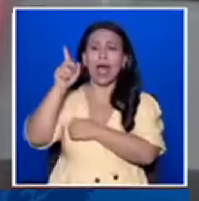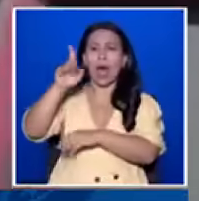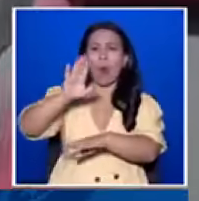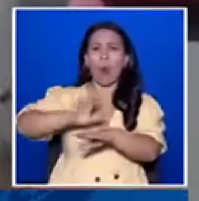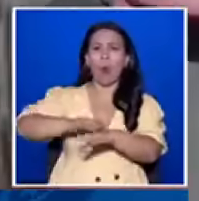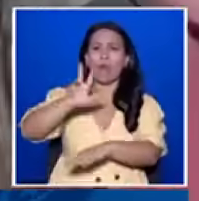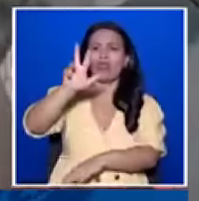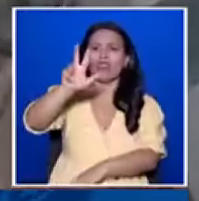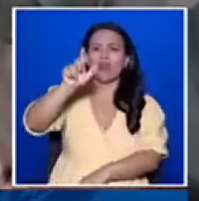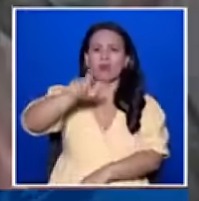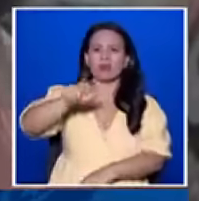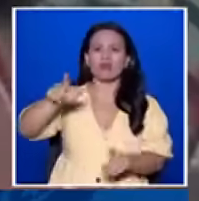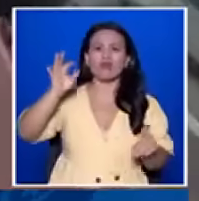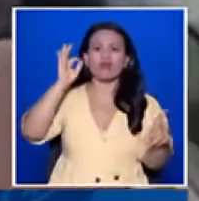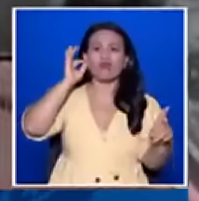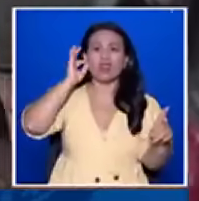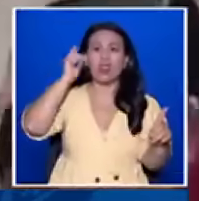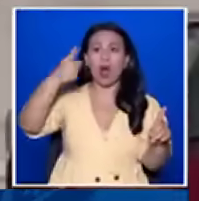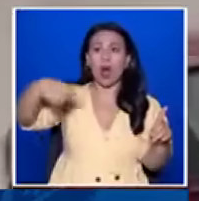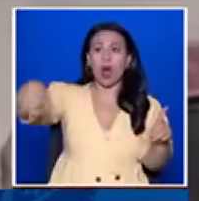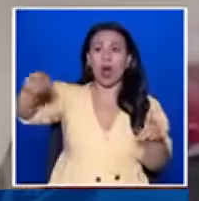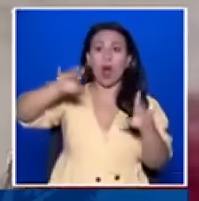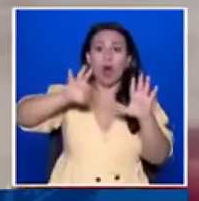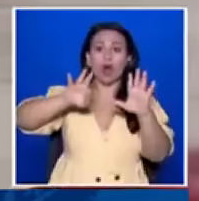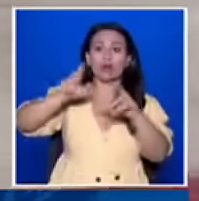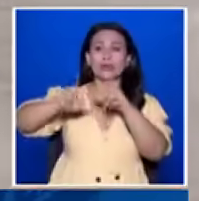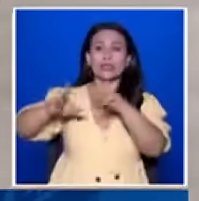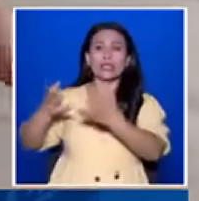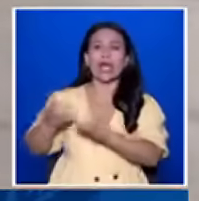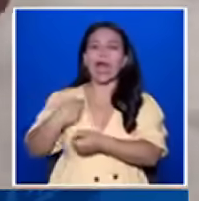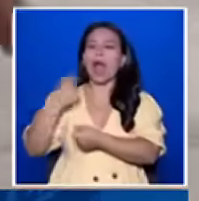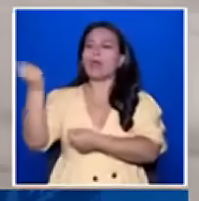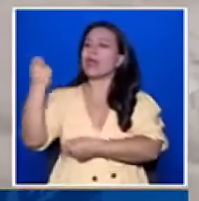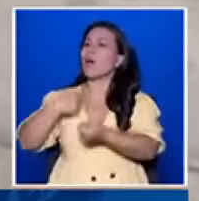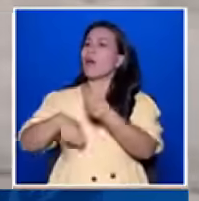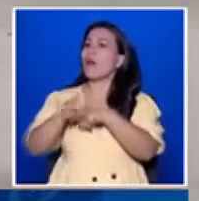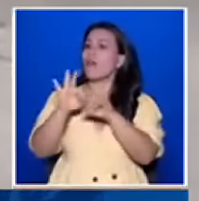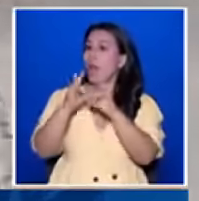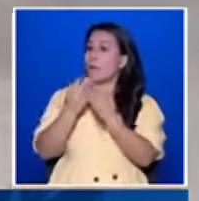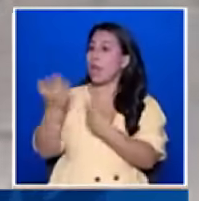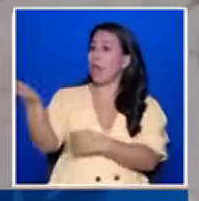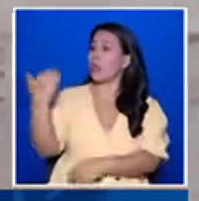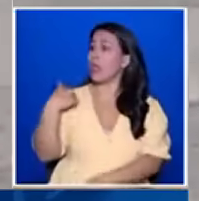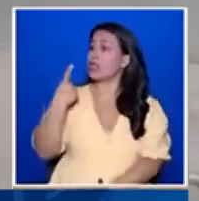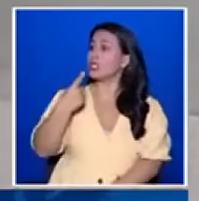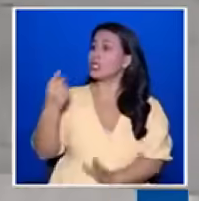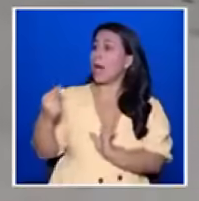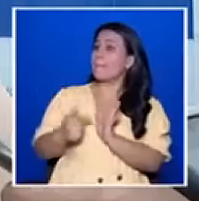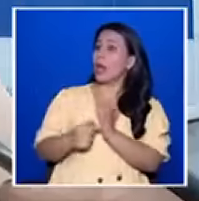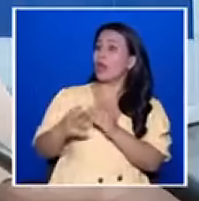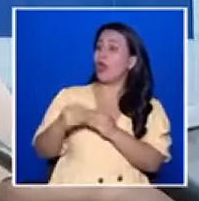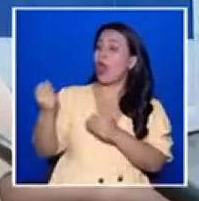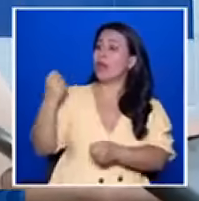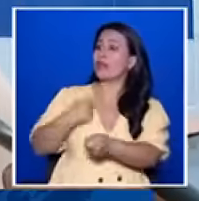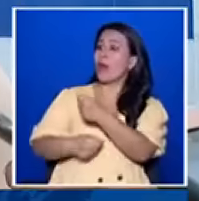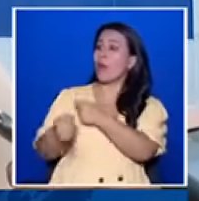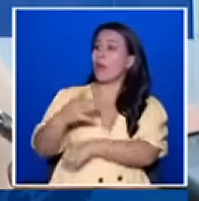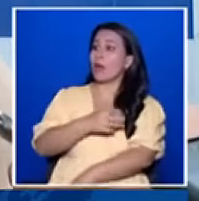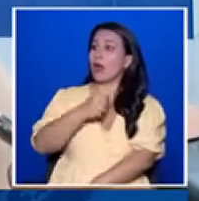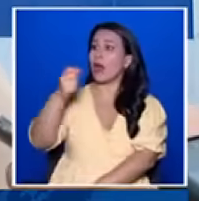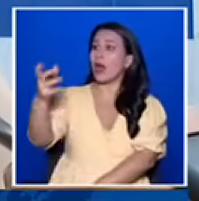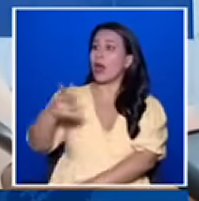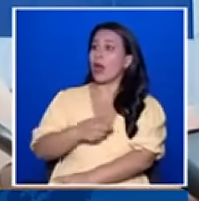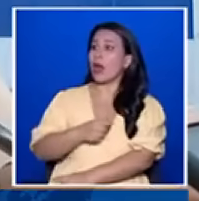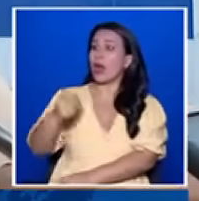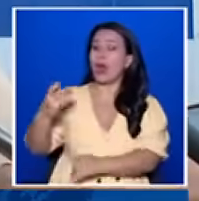mujeres. Según los agentes, la banda pedía $100,000 a los familiares de las víctimas para liberarlas. En los 2 casos